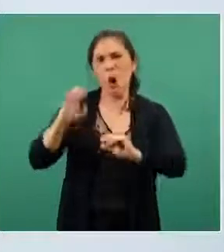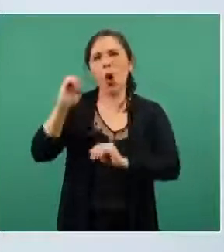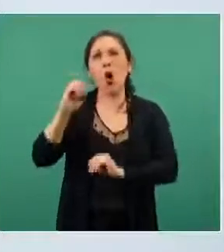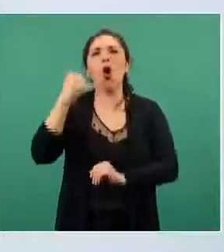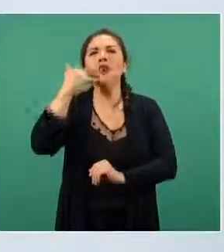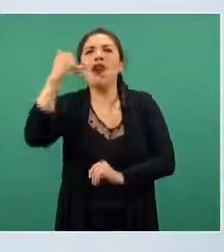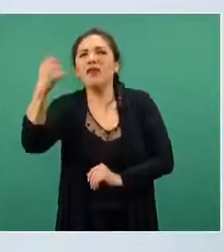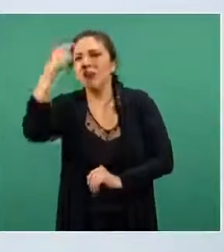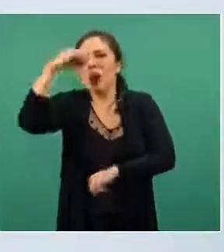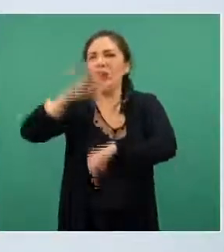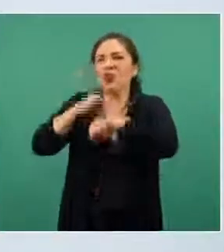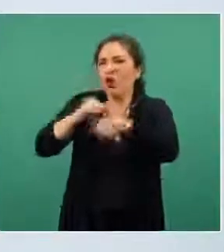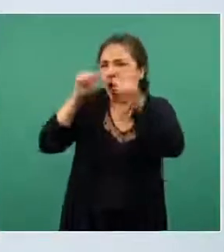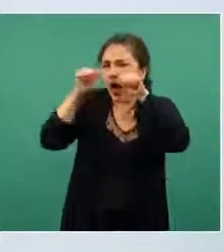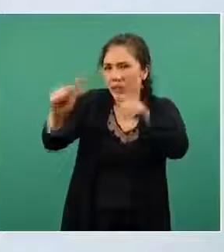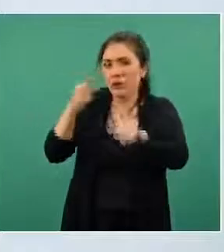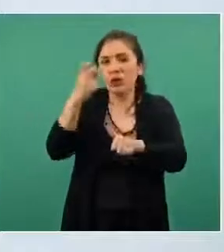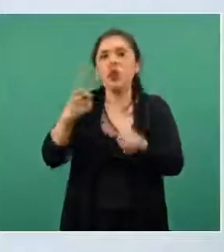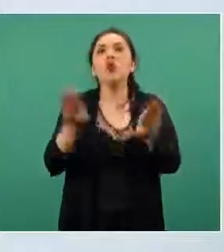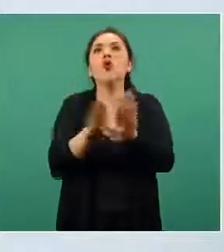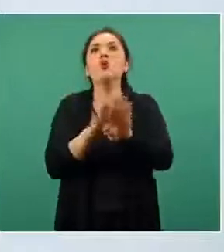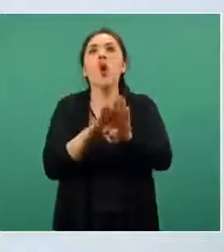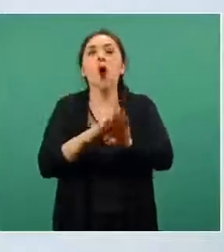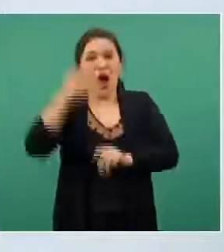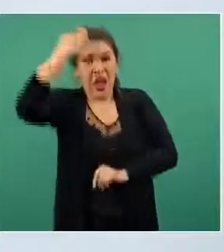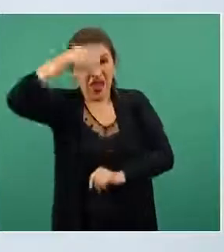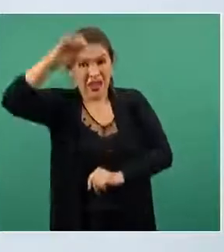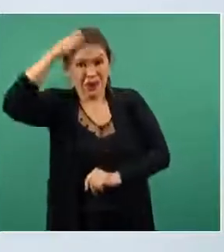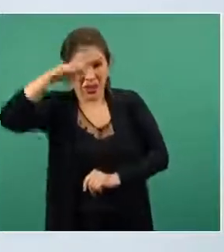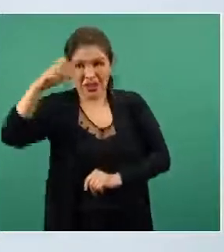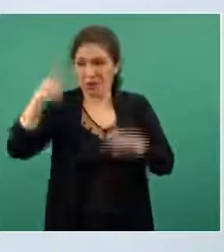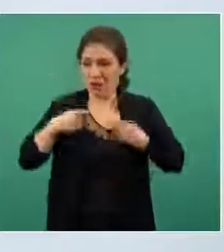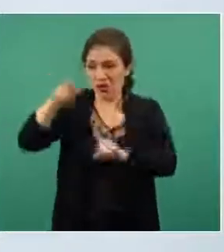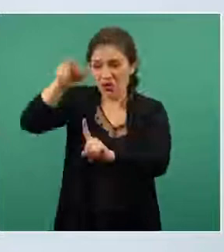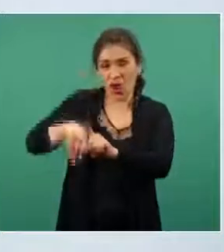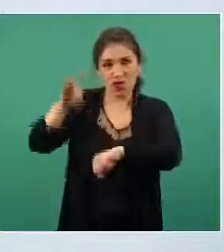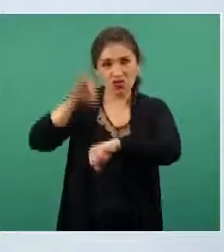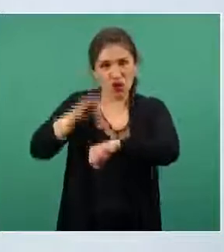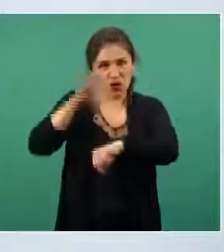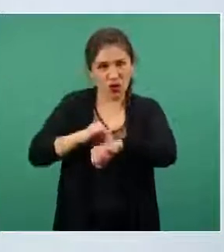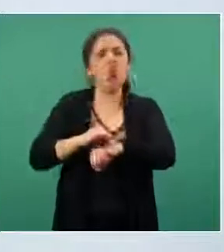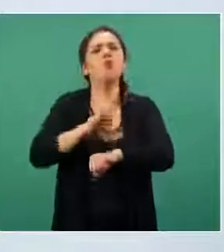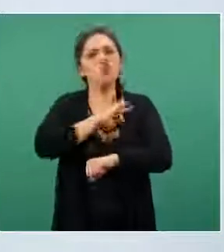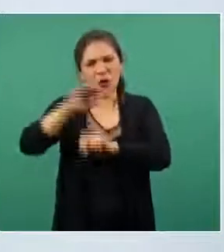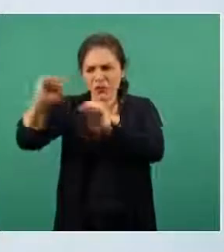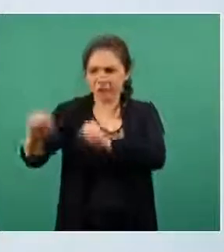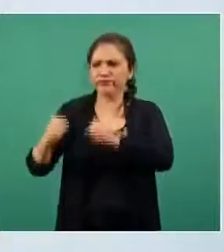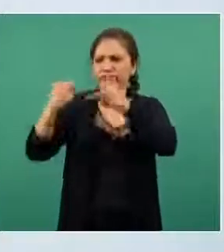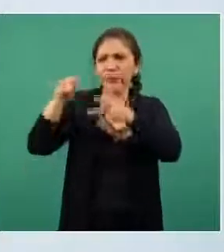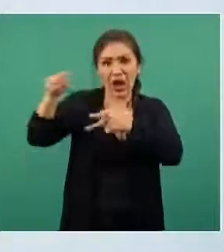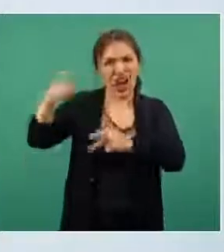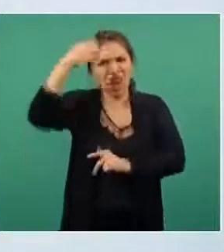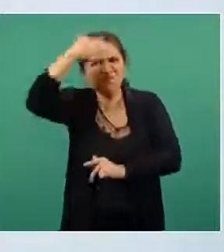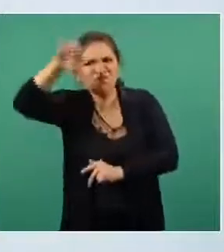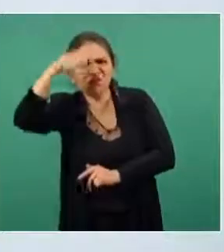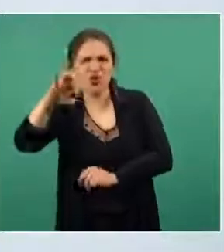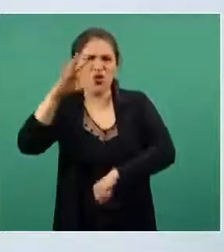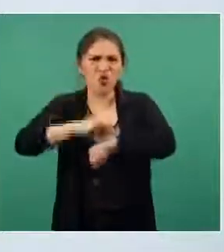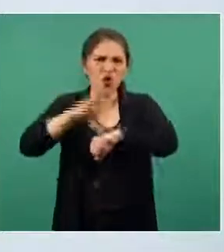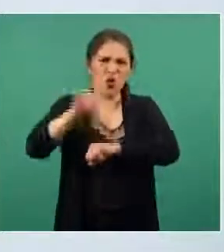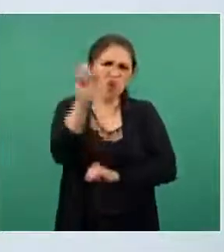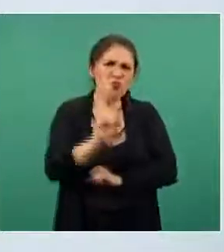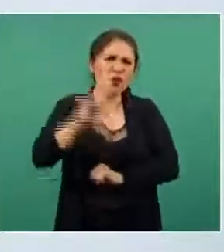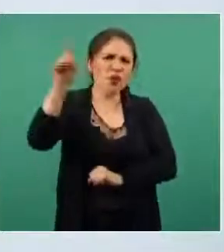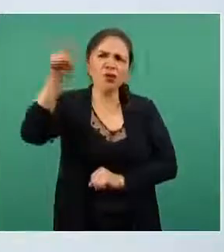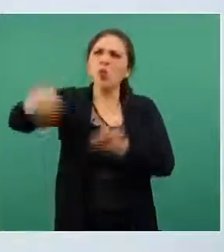dice el doctor Alomía, la experiencia, la expertise a distancia, teniendo al médico experto desde